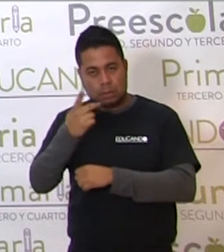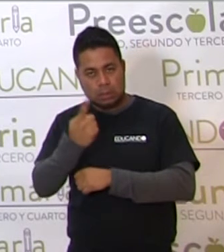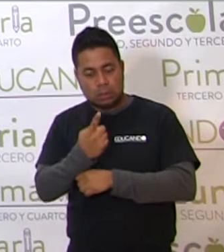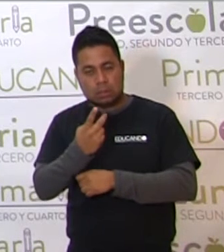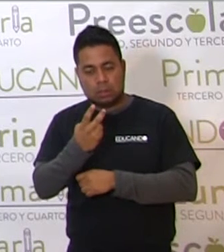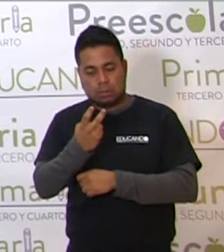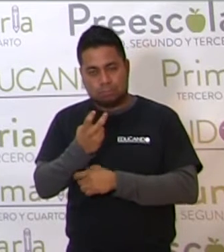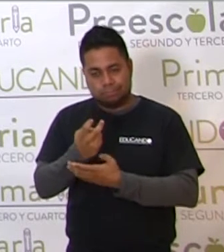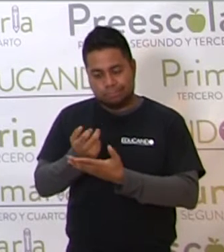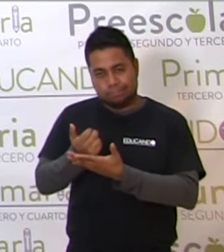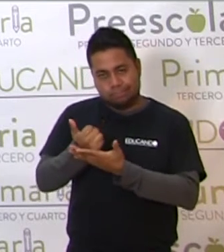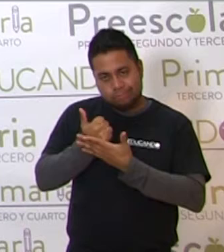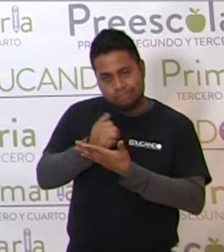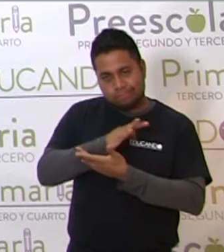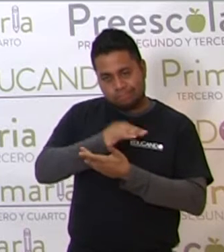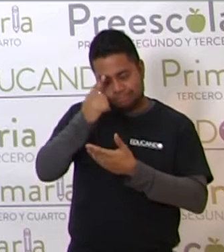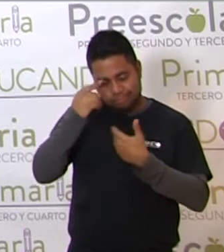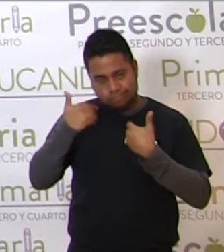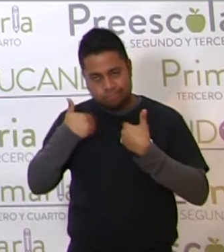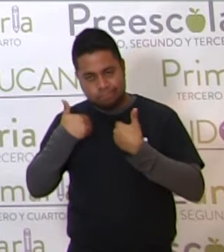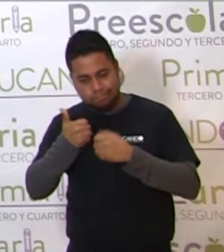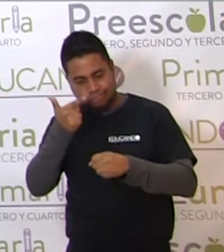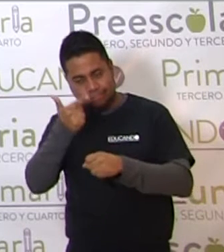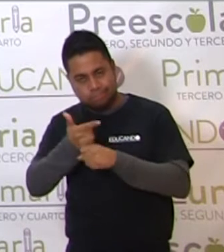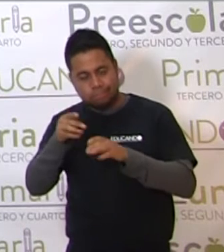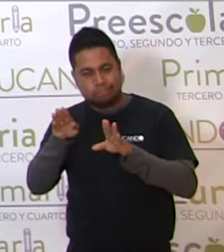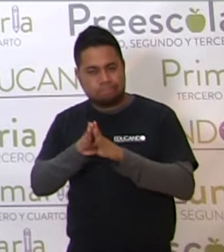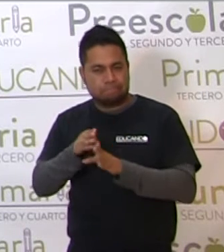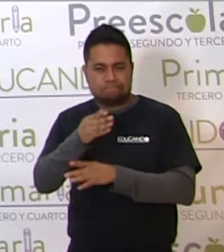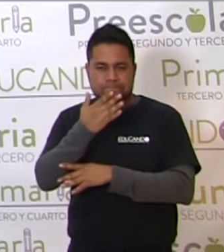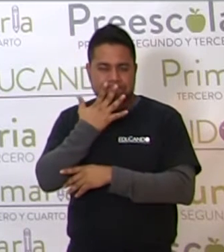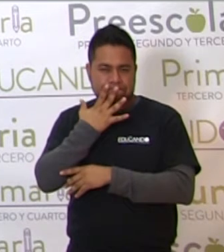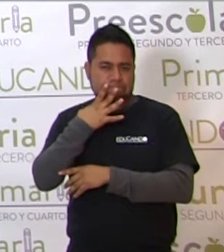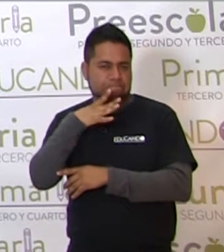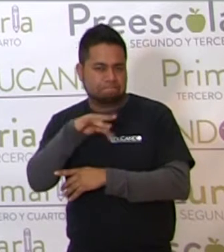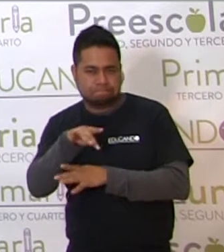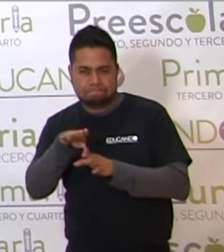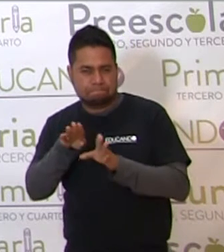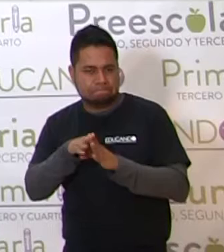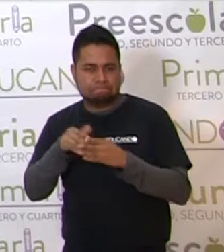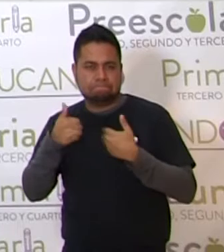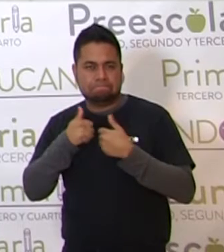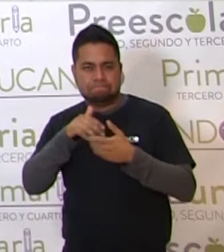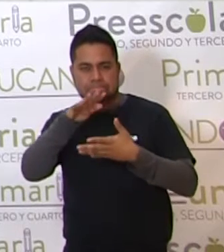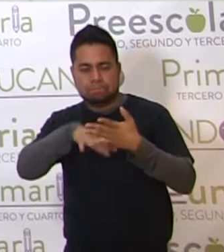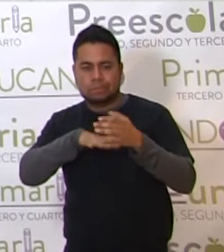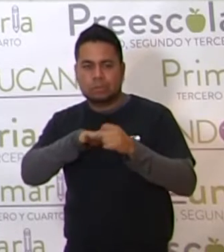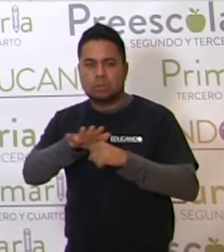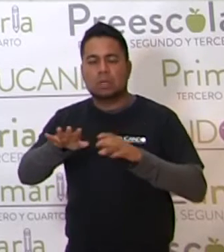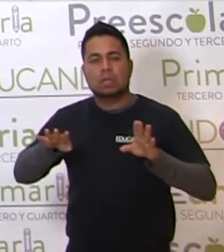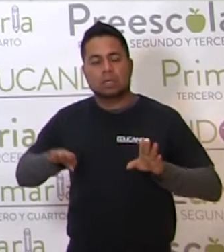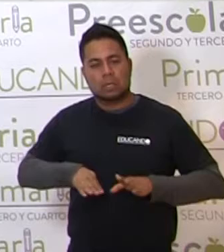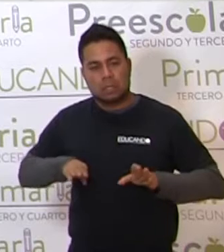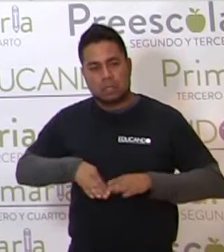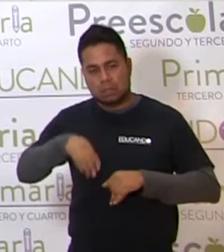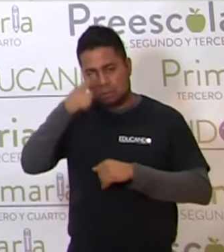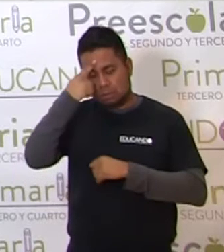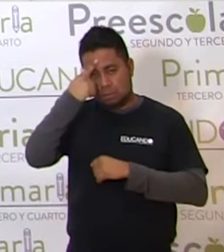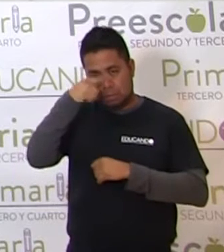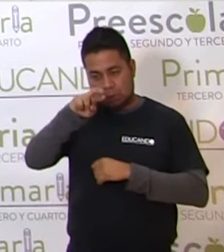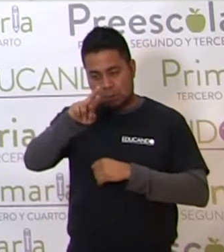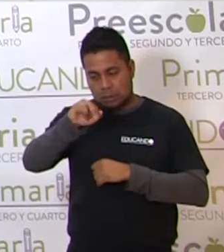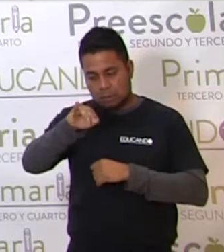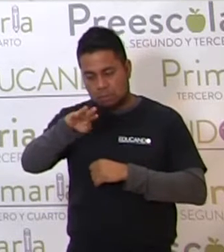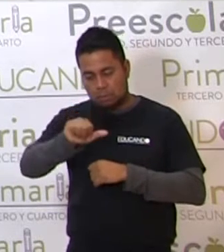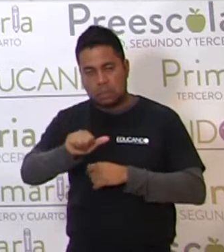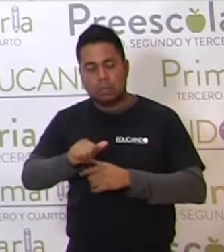entender y a comprender de manera más sensata Y de forma sencilla las características de la misma